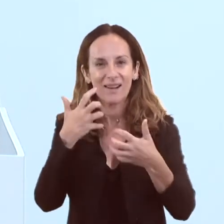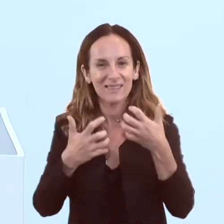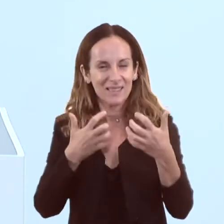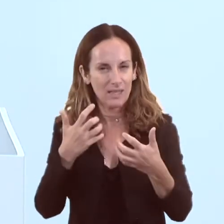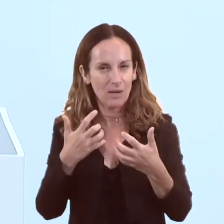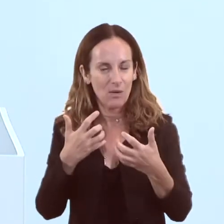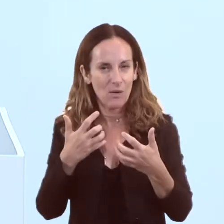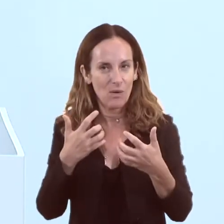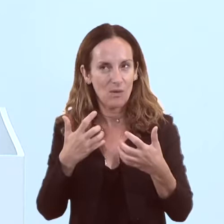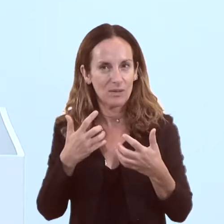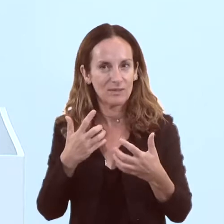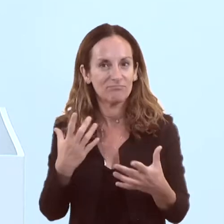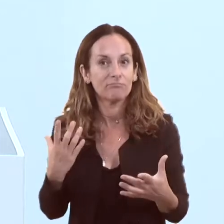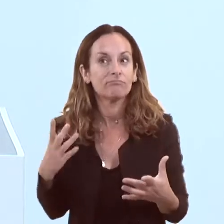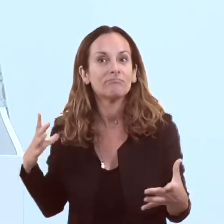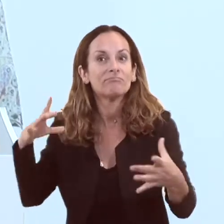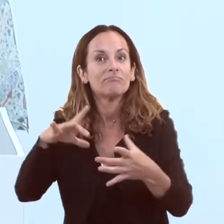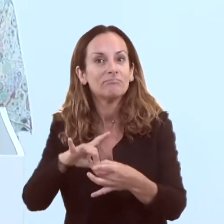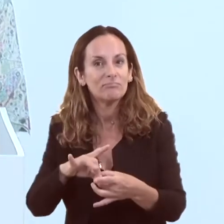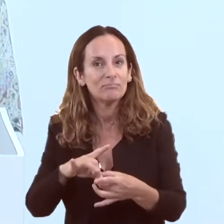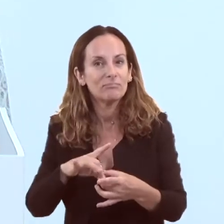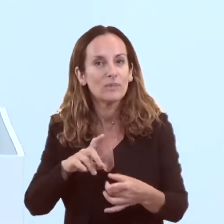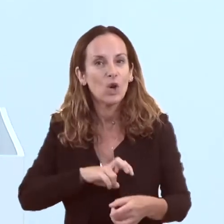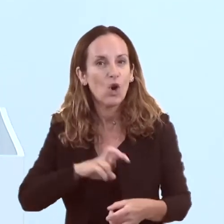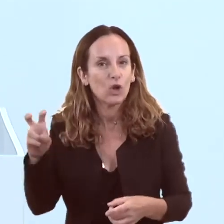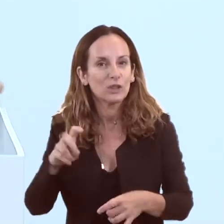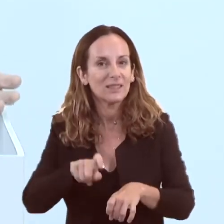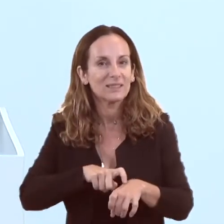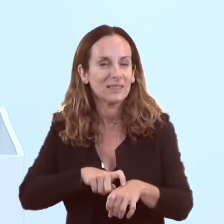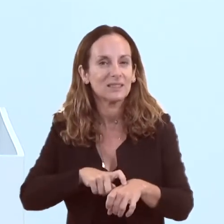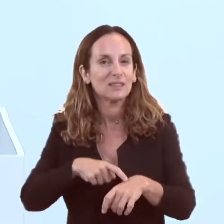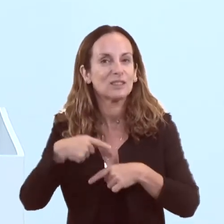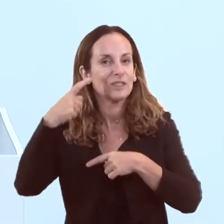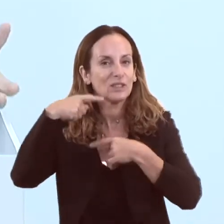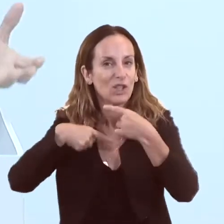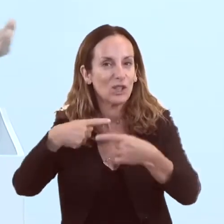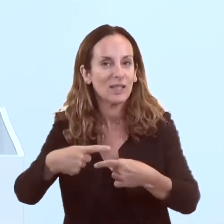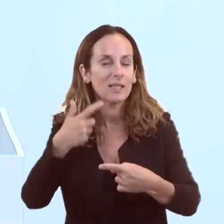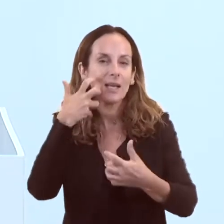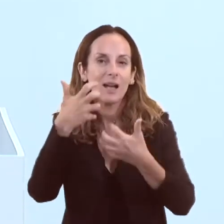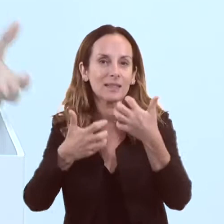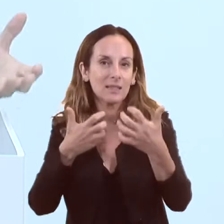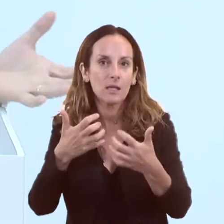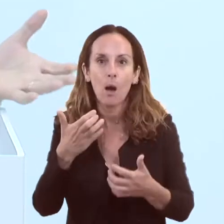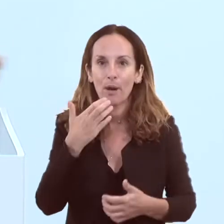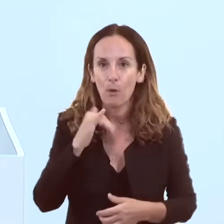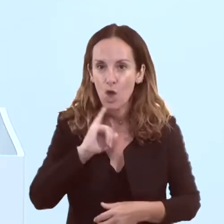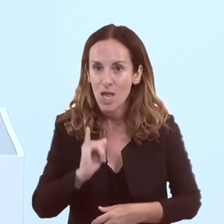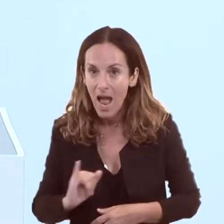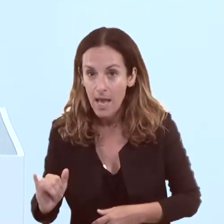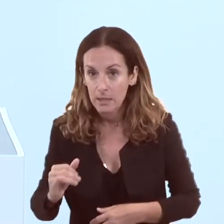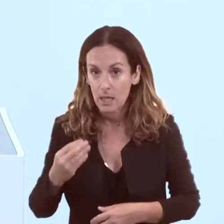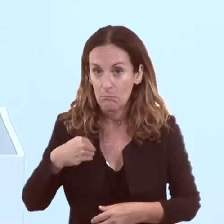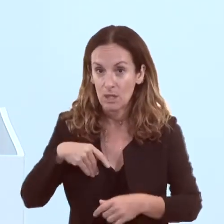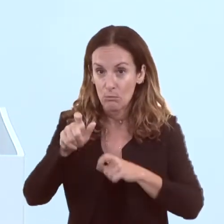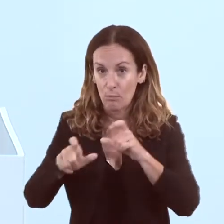hermane con otras tradiciones artísticas como las de los específicamente yoseros como los miembros